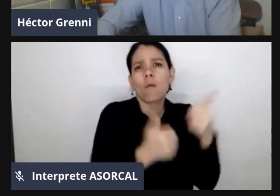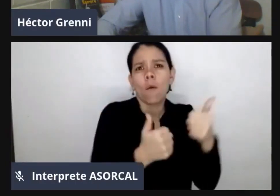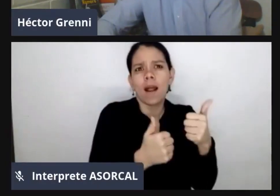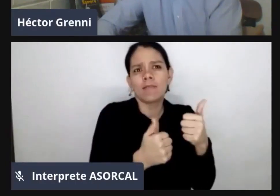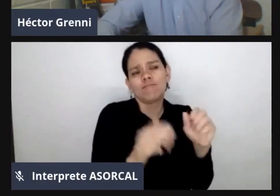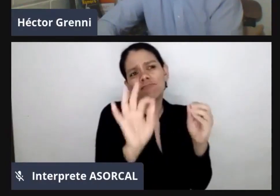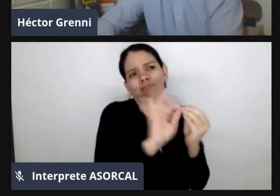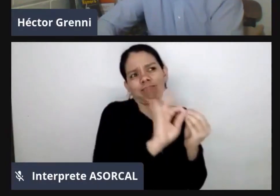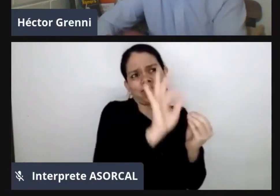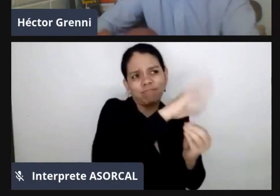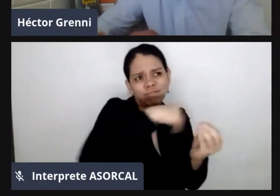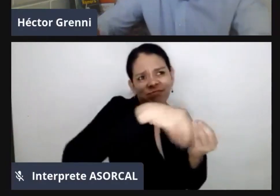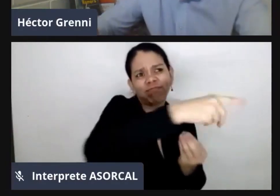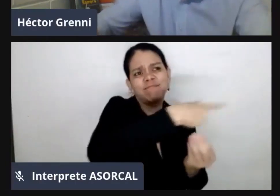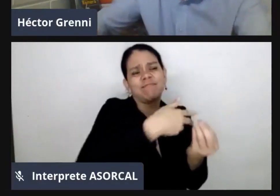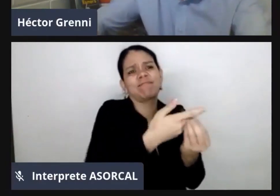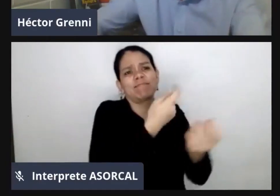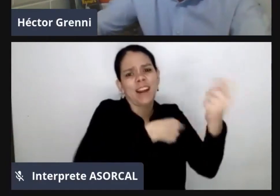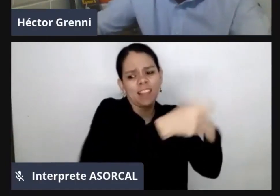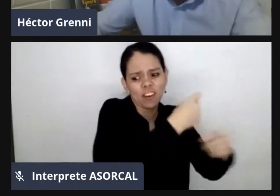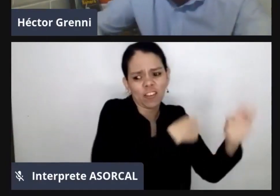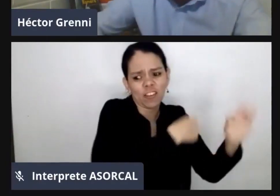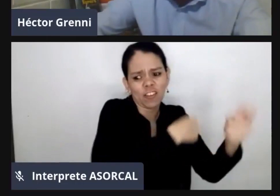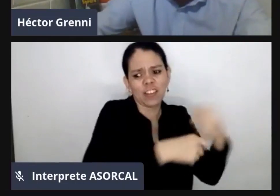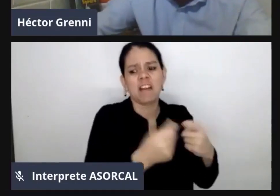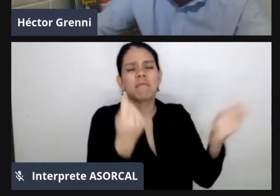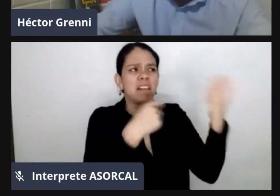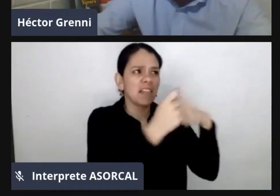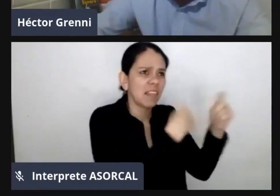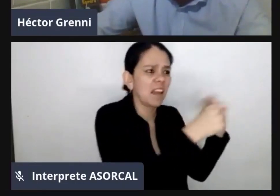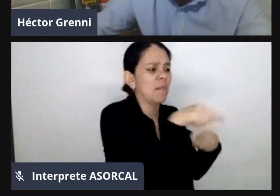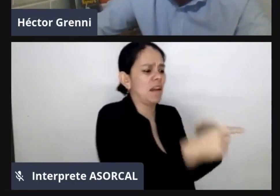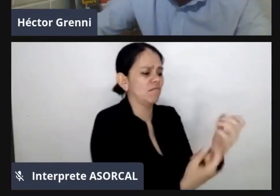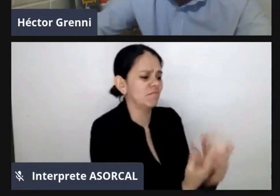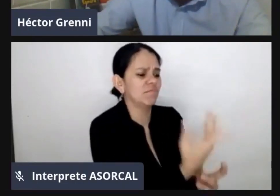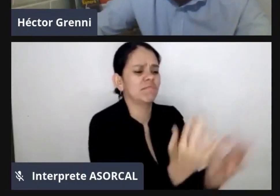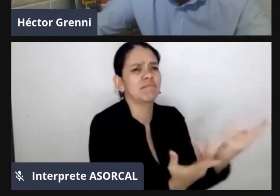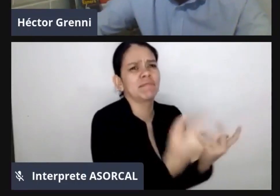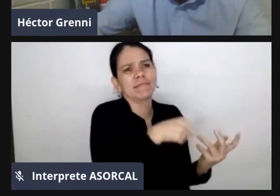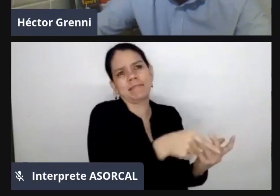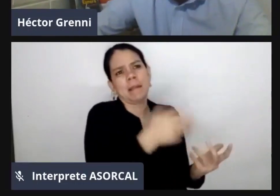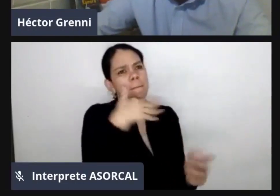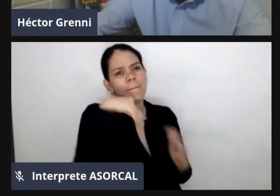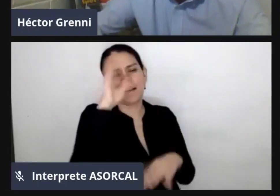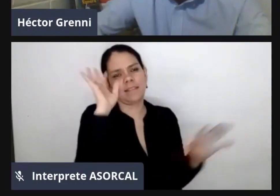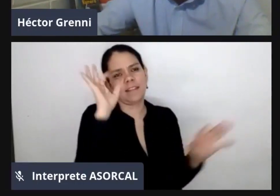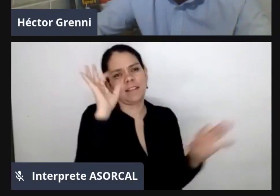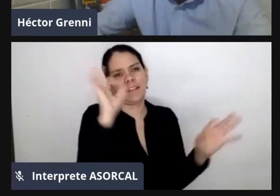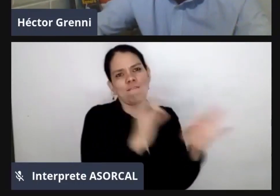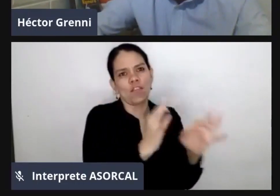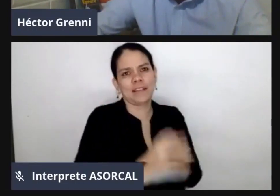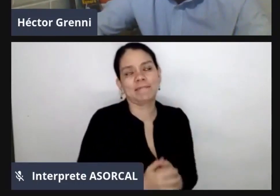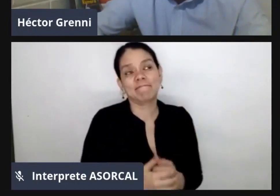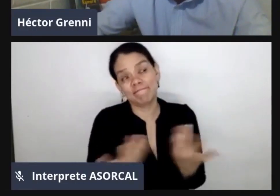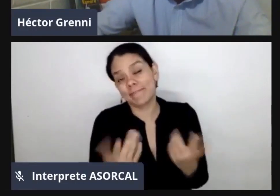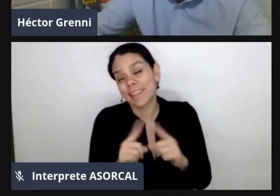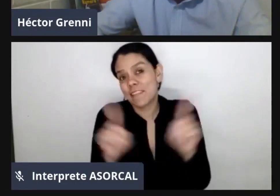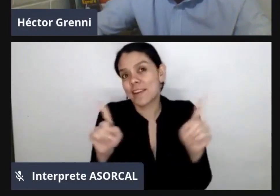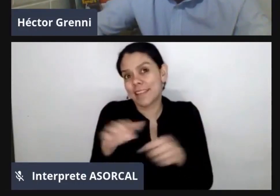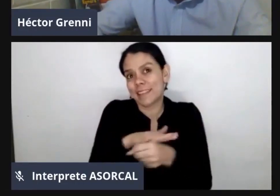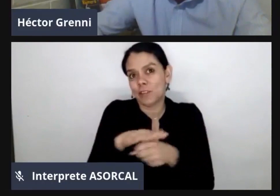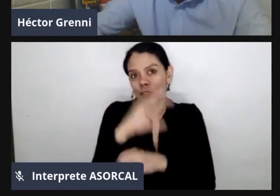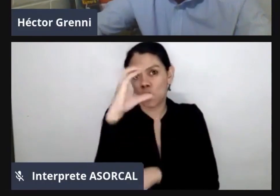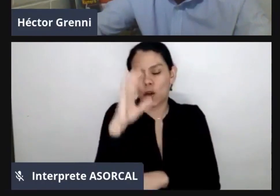la relación de la ciudad en el conflicto y podríamos decir durante el acuerdo y posacuerdo, no sé desde dónde